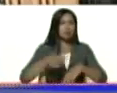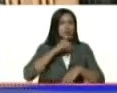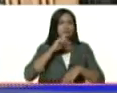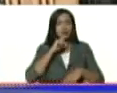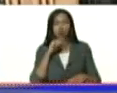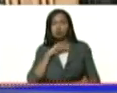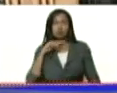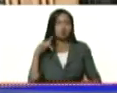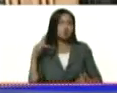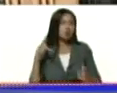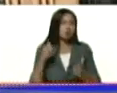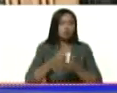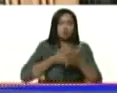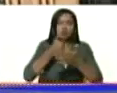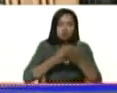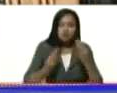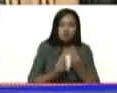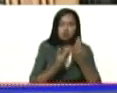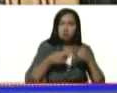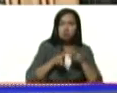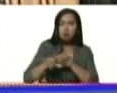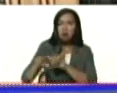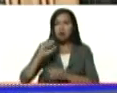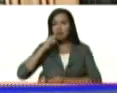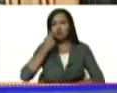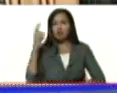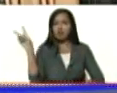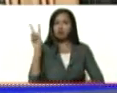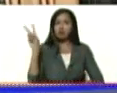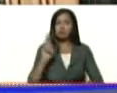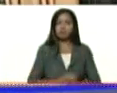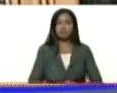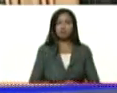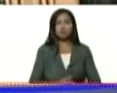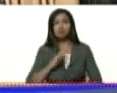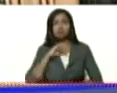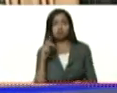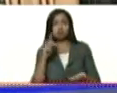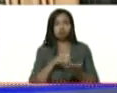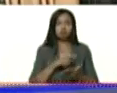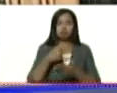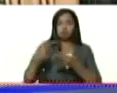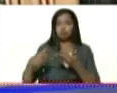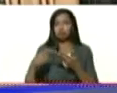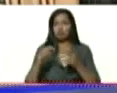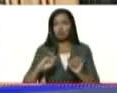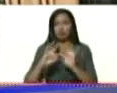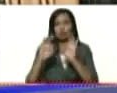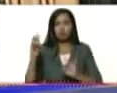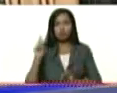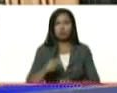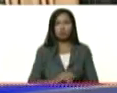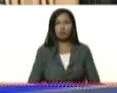dificultades, juntos. Hemos estado en todas las circunstancias.